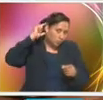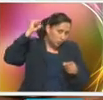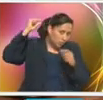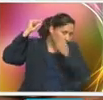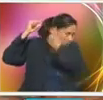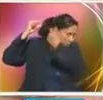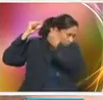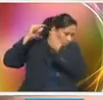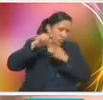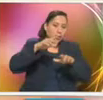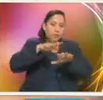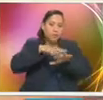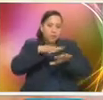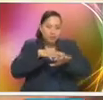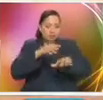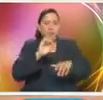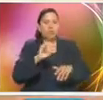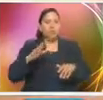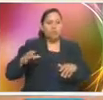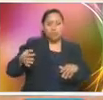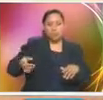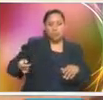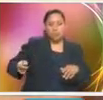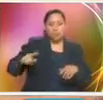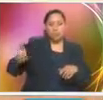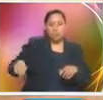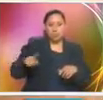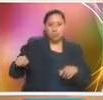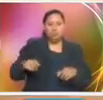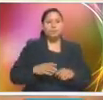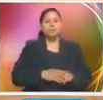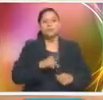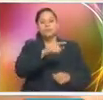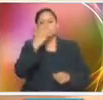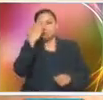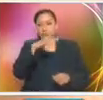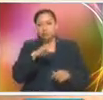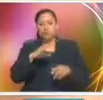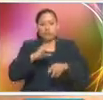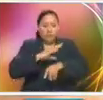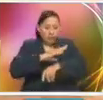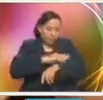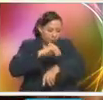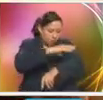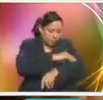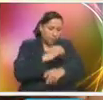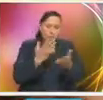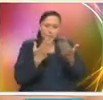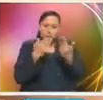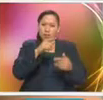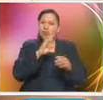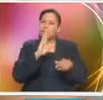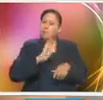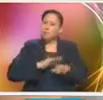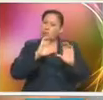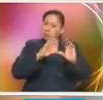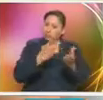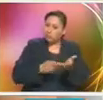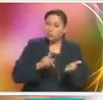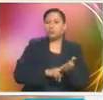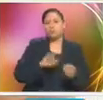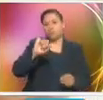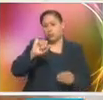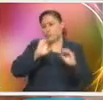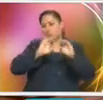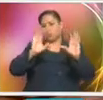las patas o la cola. Ahora, Gus, la ausencia de pelaje, me imagino que hay que tener unos cuidados específicos en su piel, ¿es correcto o no? Así es,